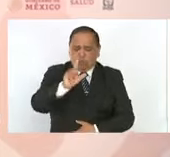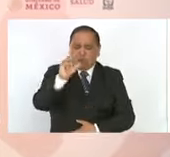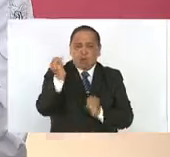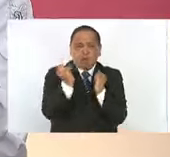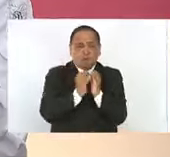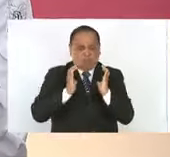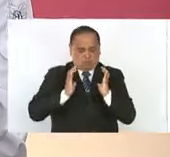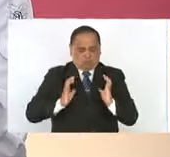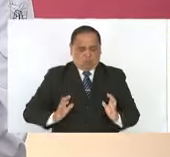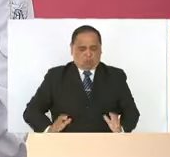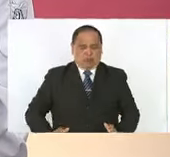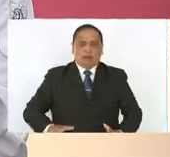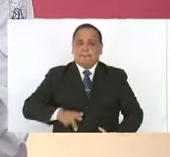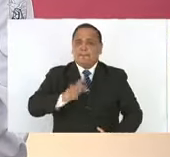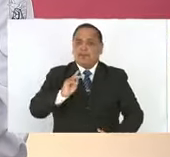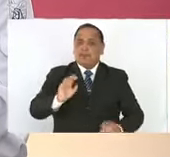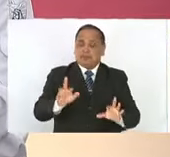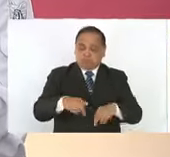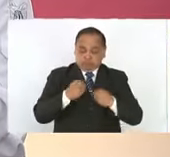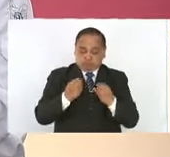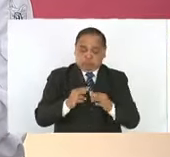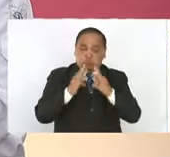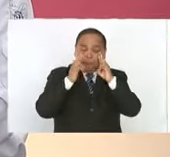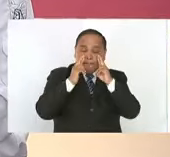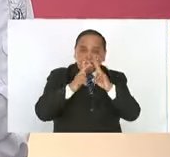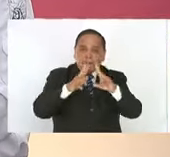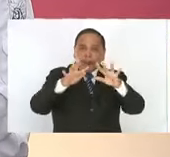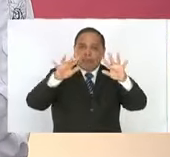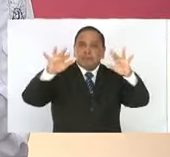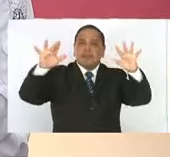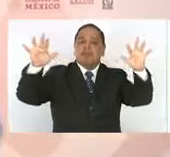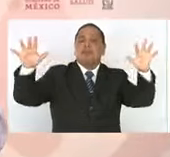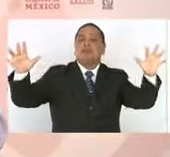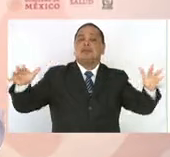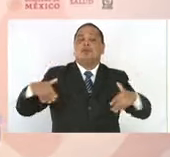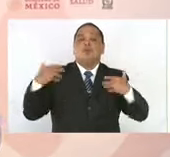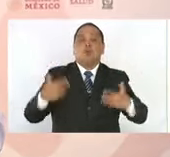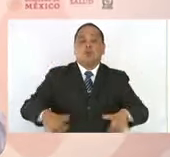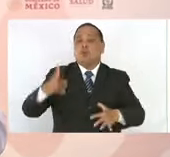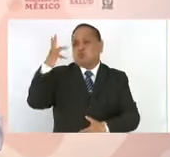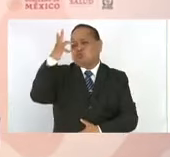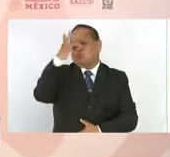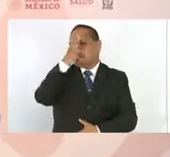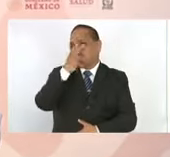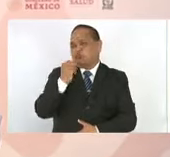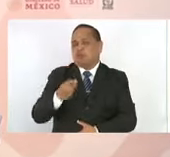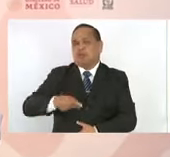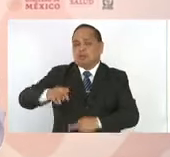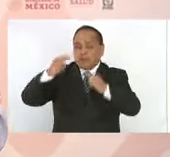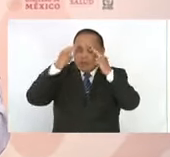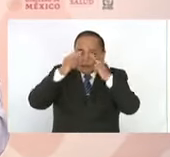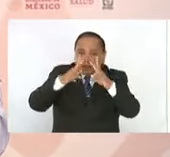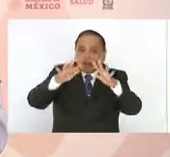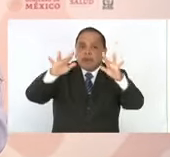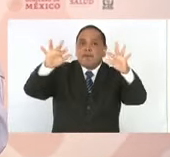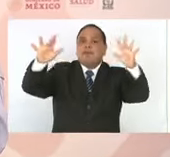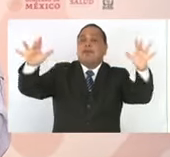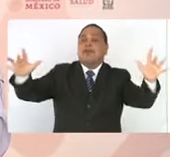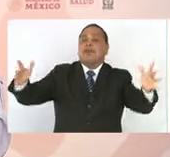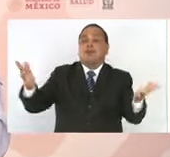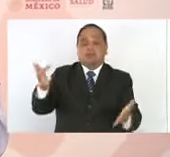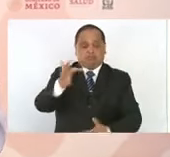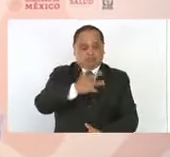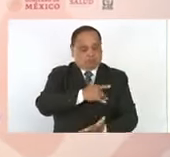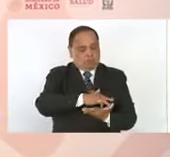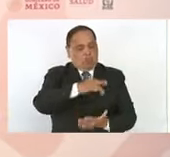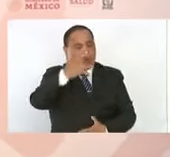cuerpos, mientras que es revelación de cosas altas, más bellas y más hermosas. Una revelación que habla de lo poético y lo